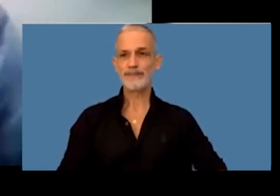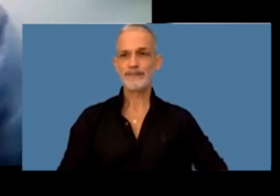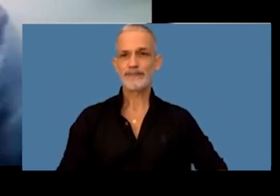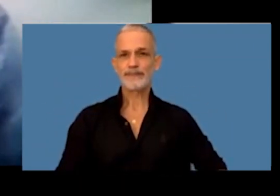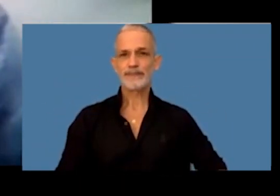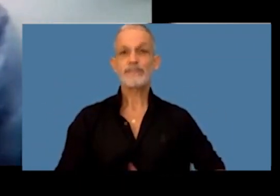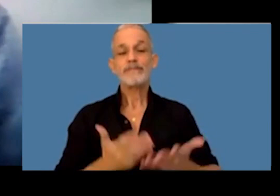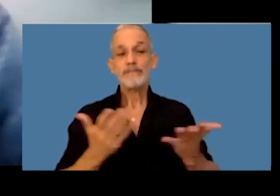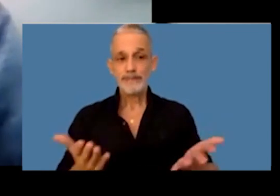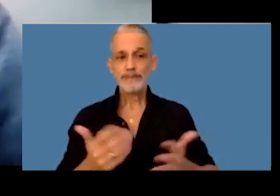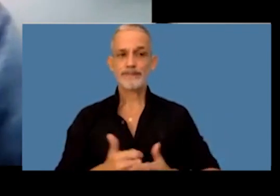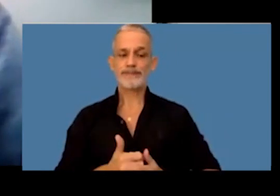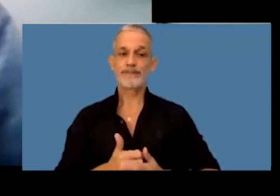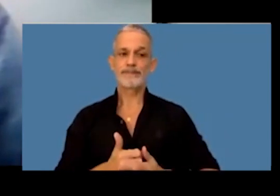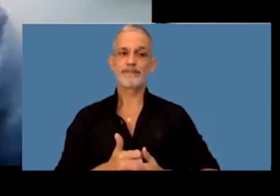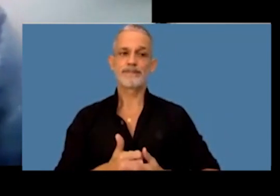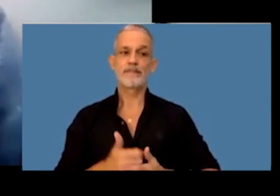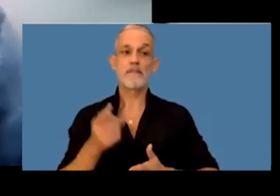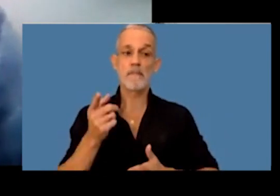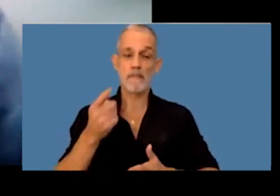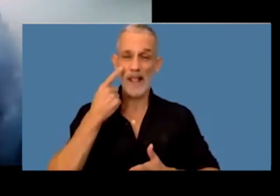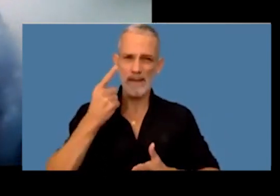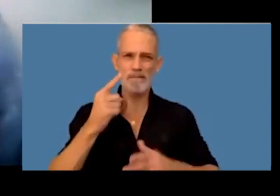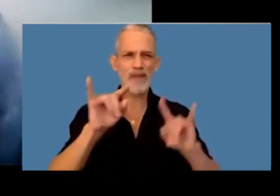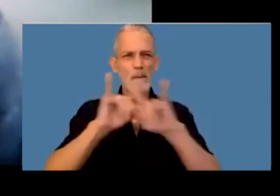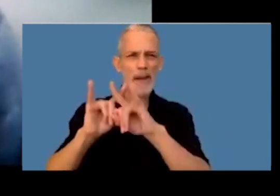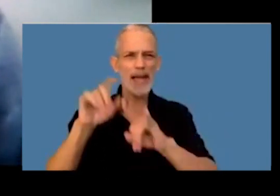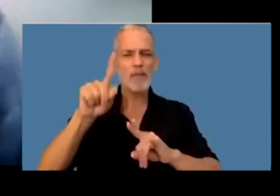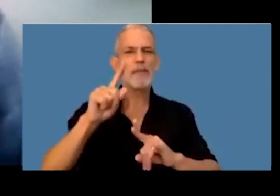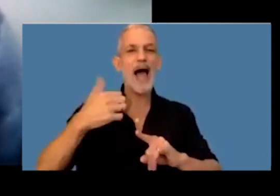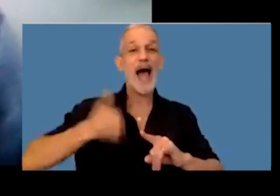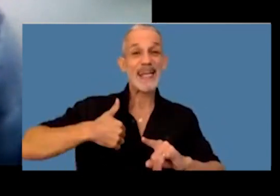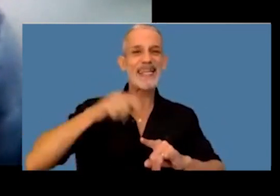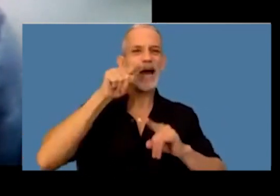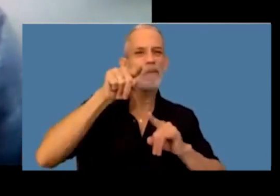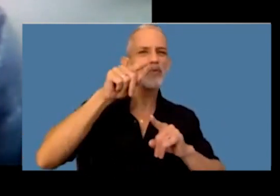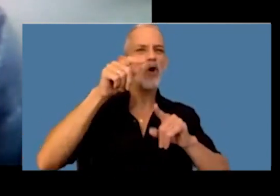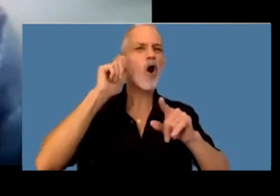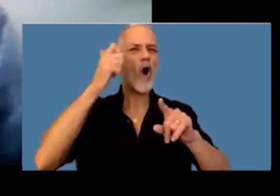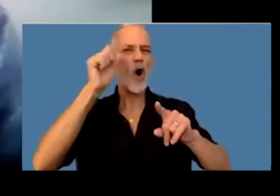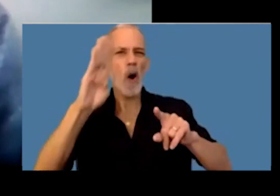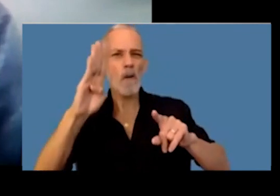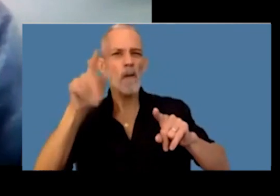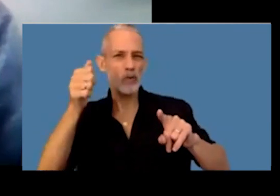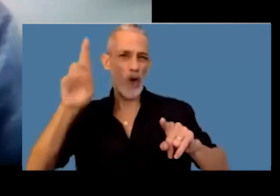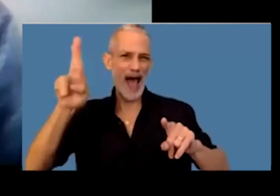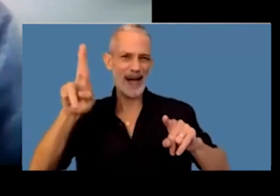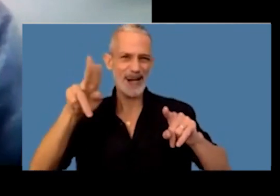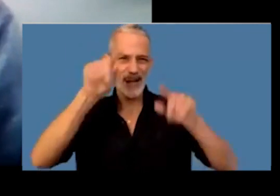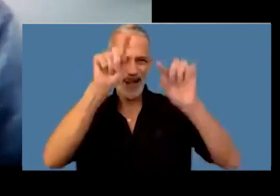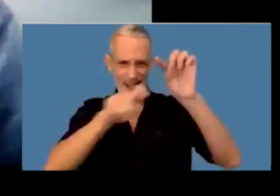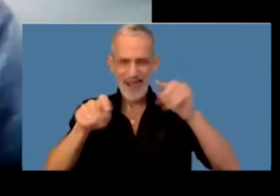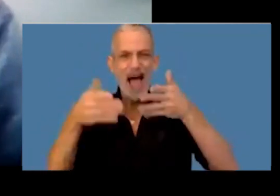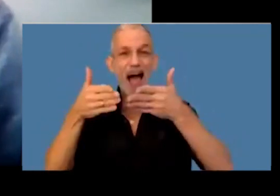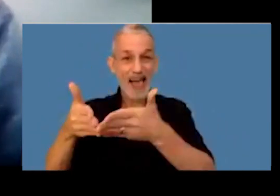Bueno, en la página web de argentina.gov.ar, en la ANDIS, ahí cuando